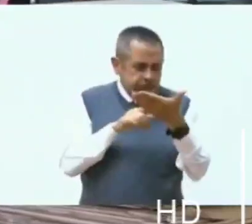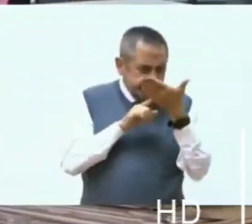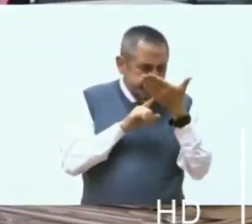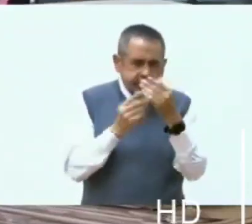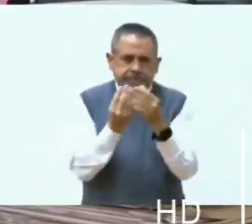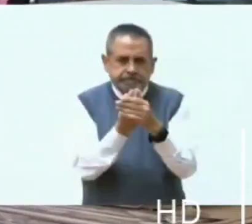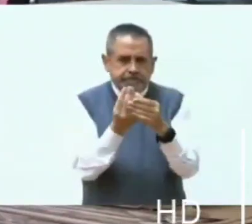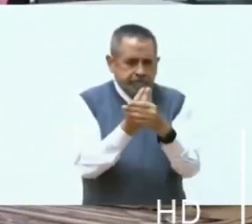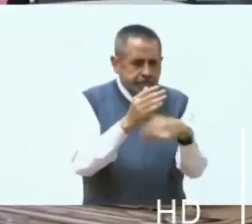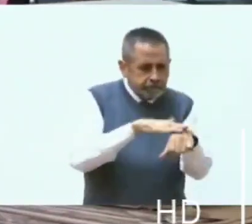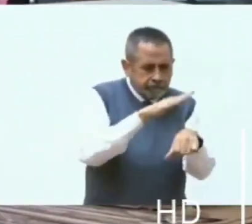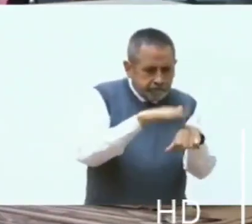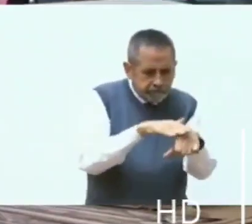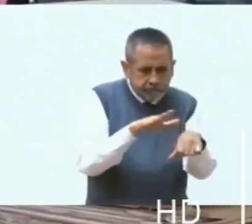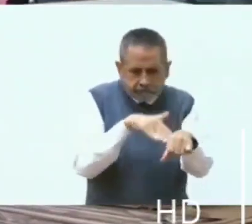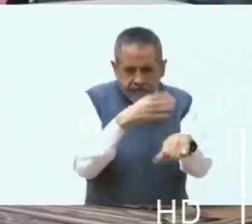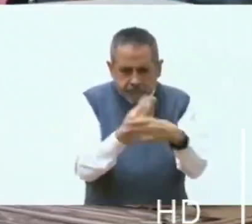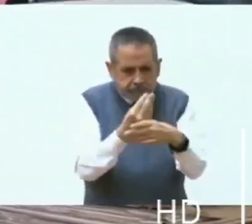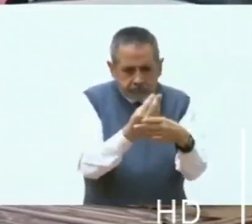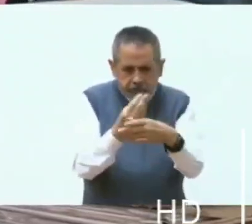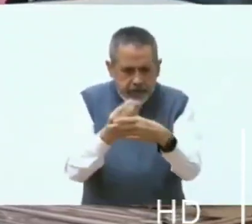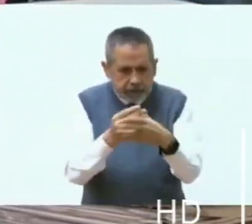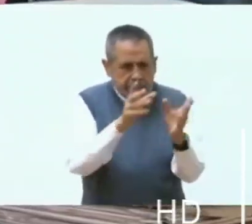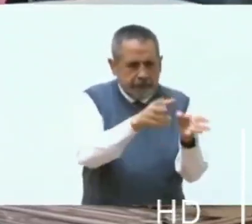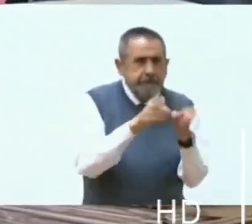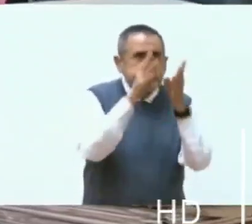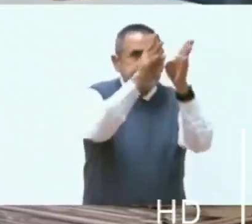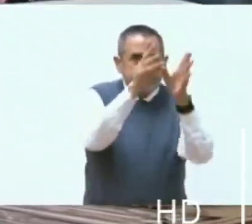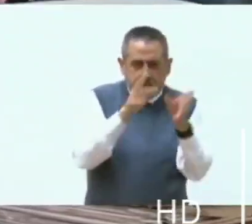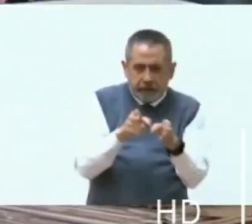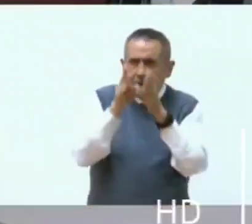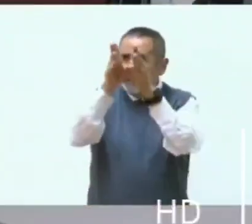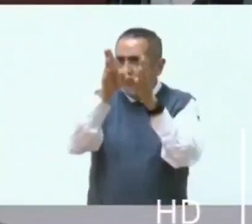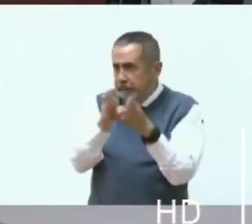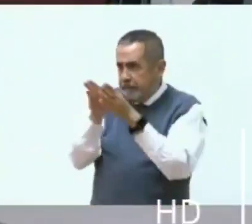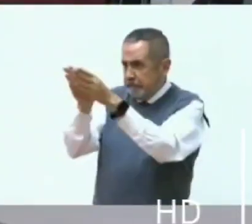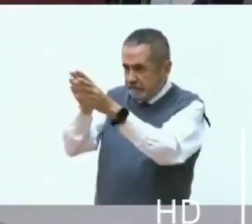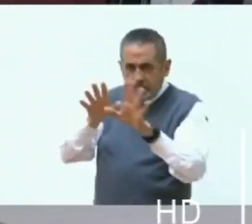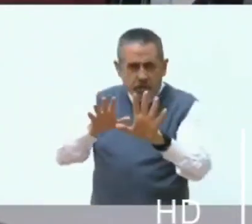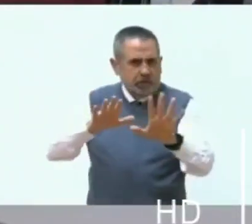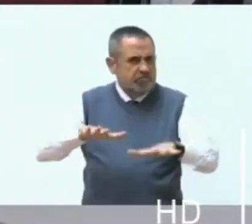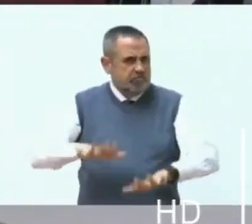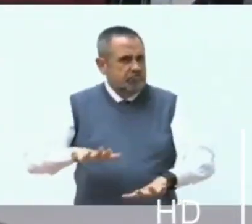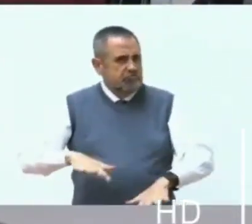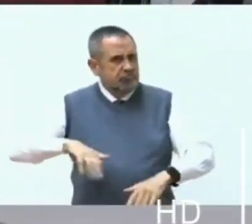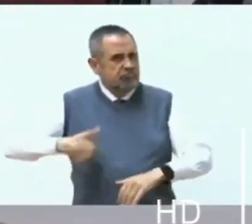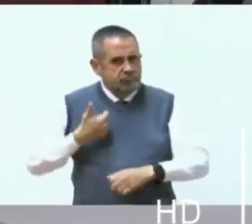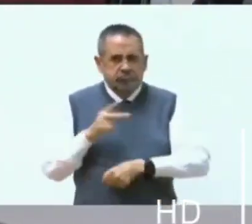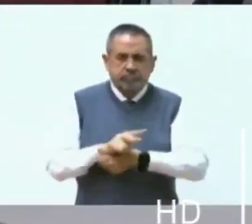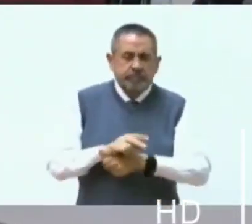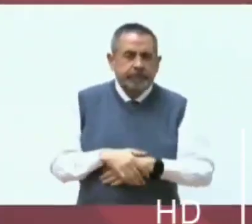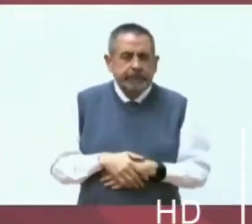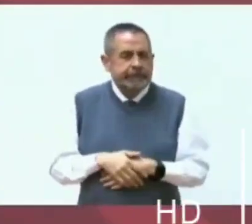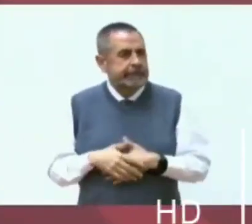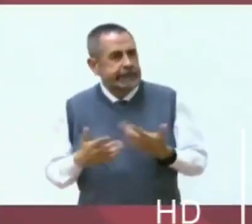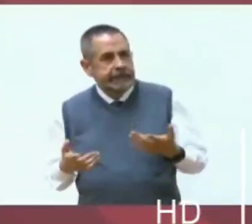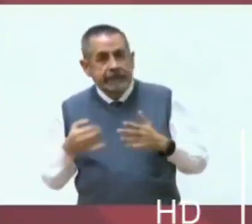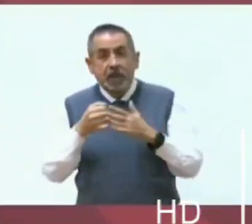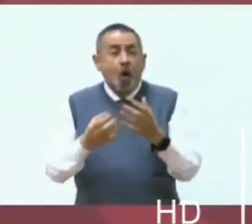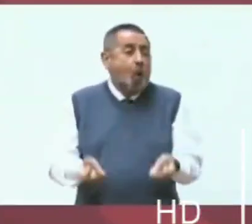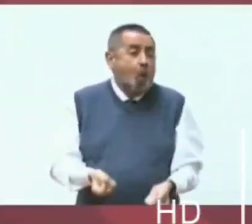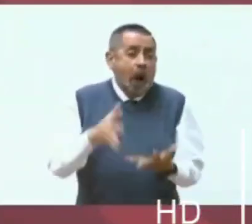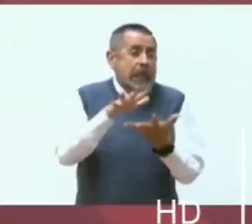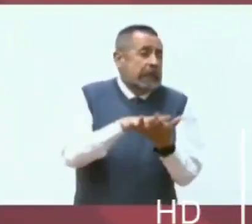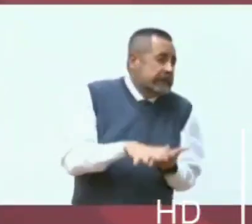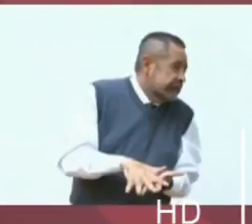y catalogación de los documentos históricos bajo su custodia. Con el afán de conocer a ciencia cierta el volumen total